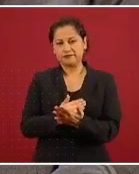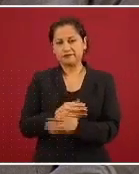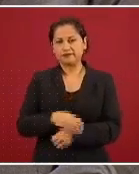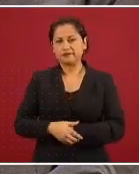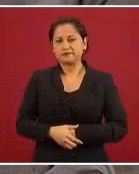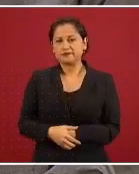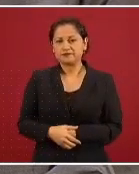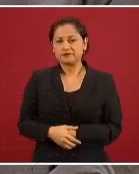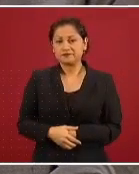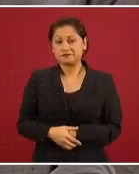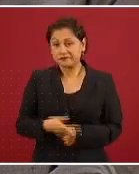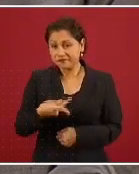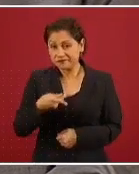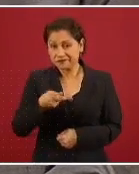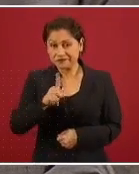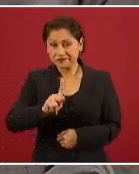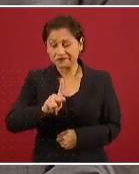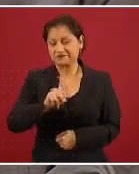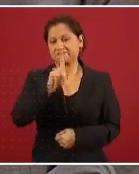Y no es así.